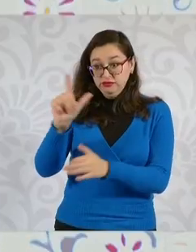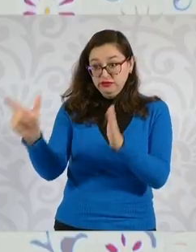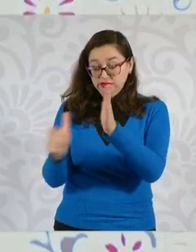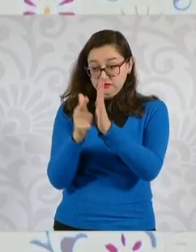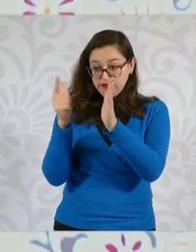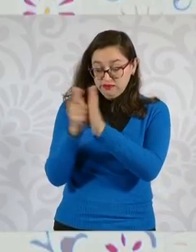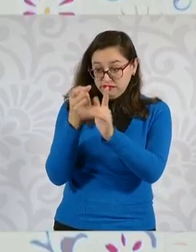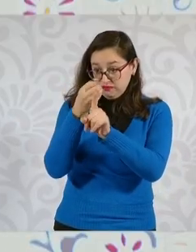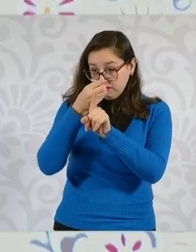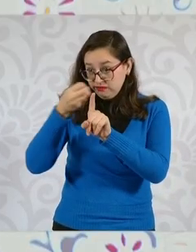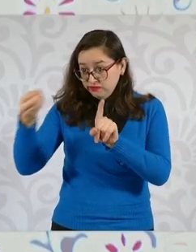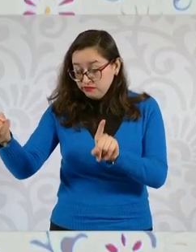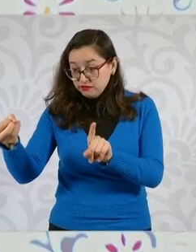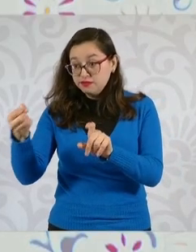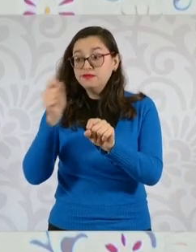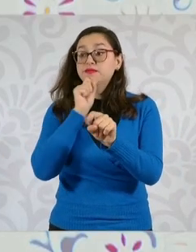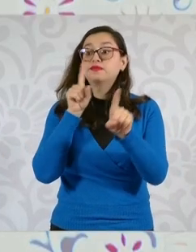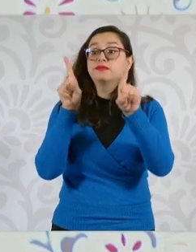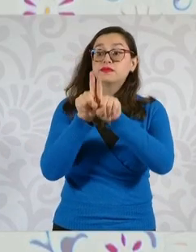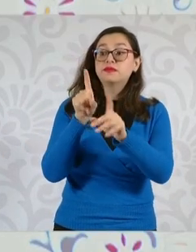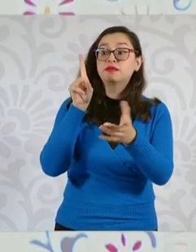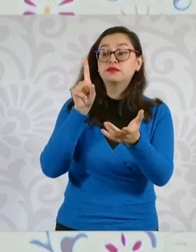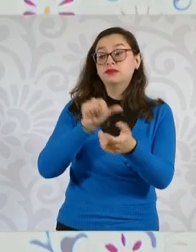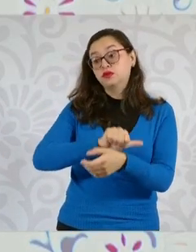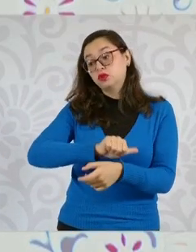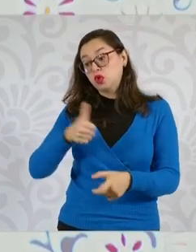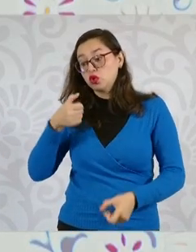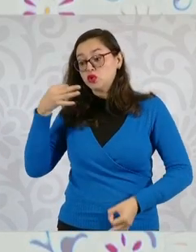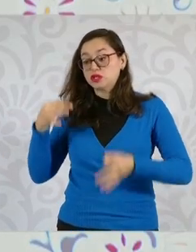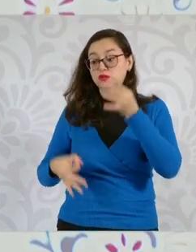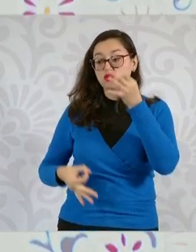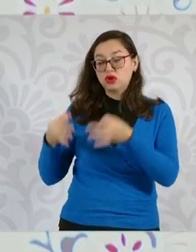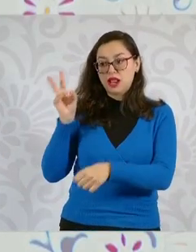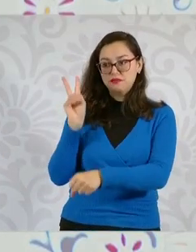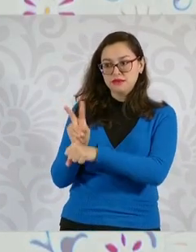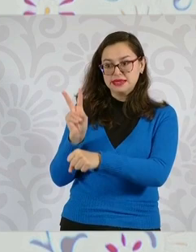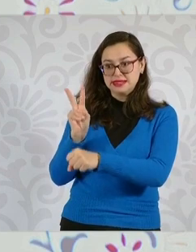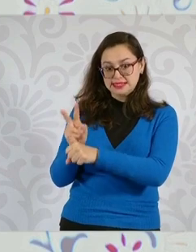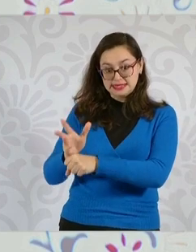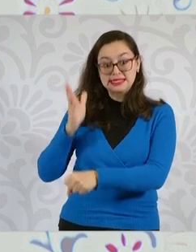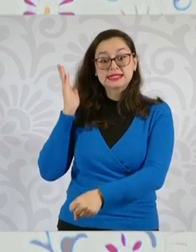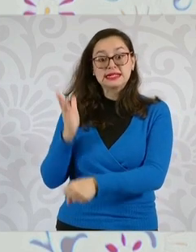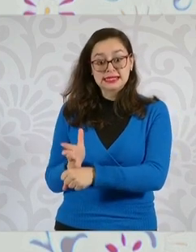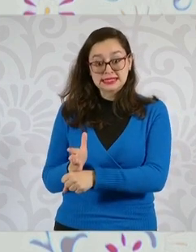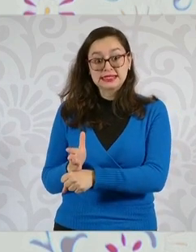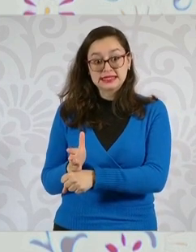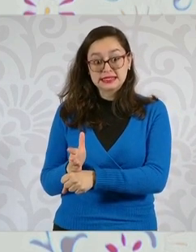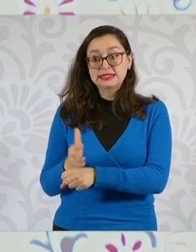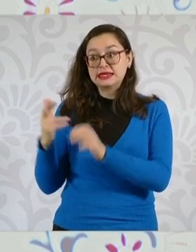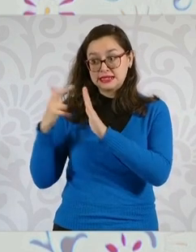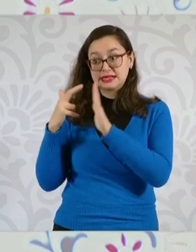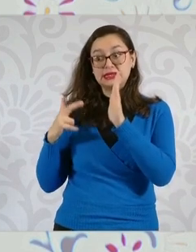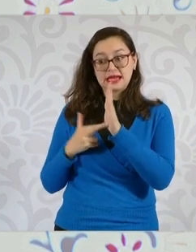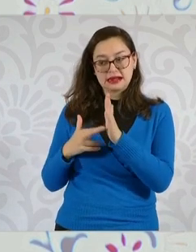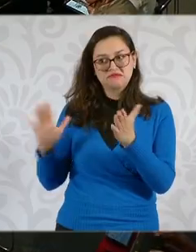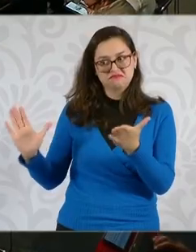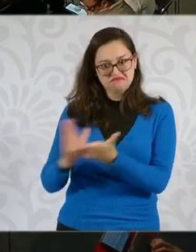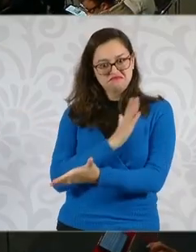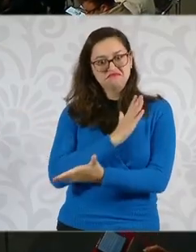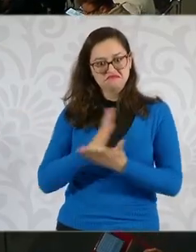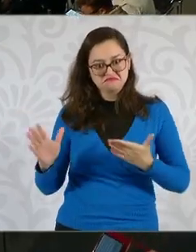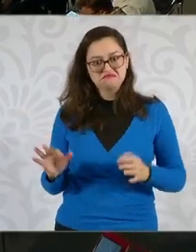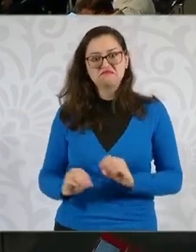disciplina para que no para que tengan muy claras sus reglas y otras